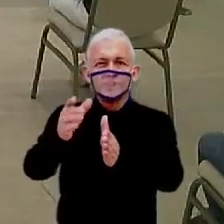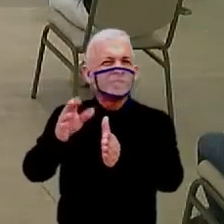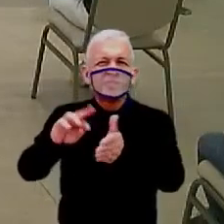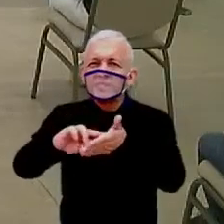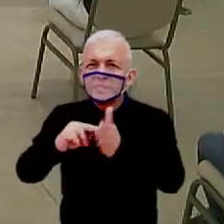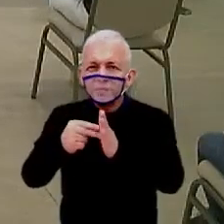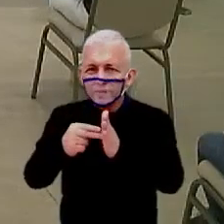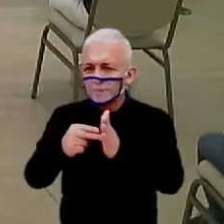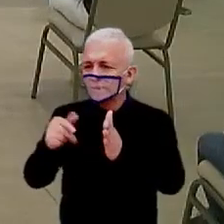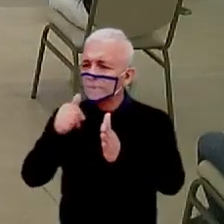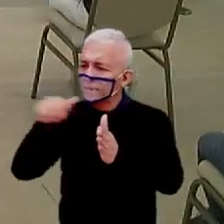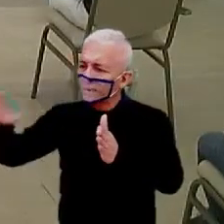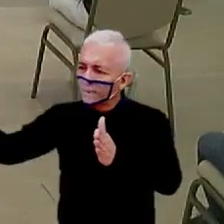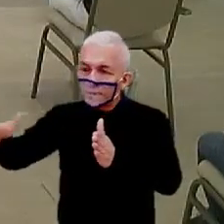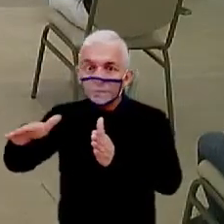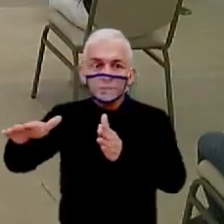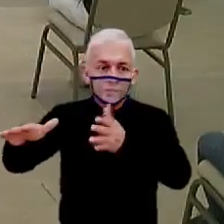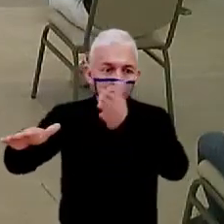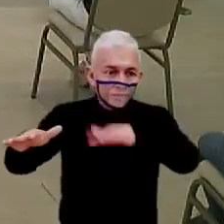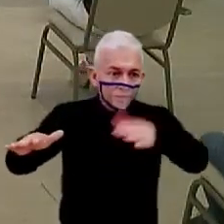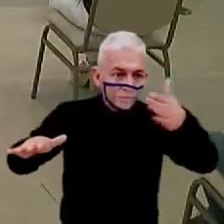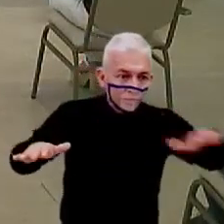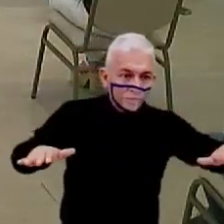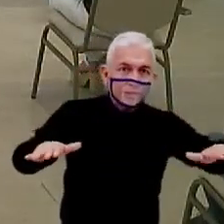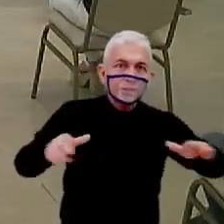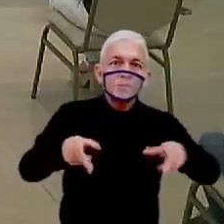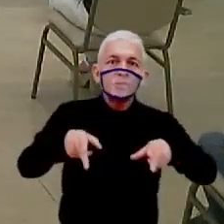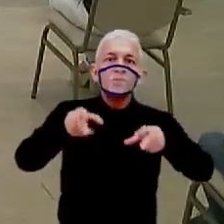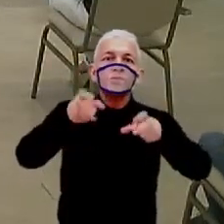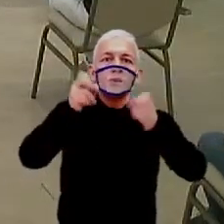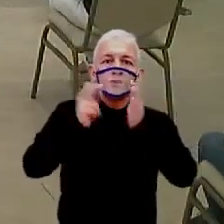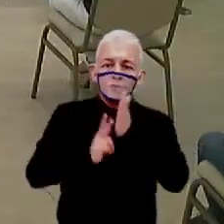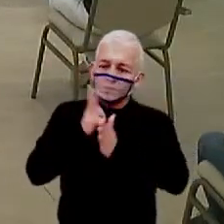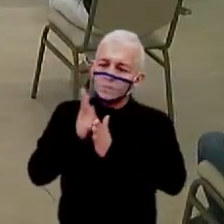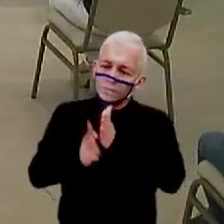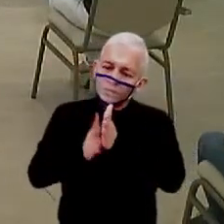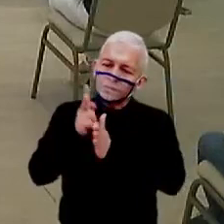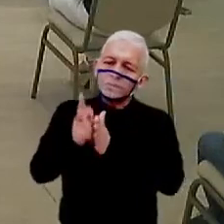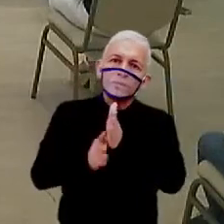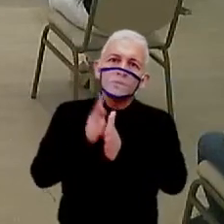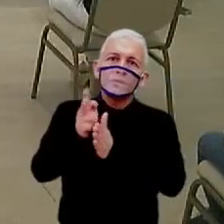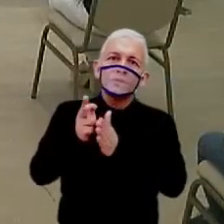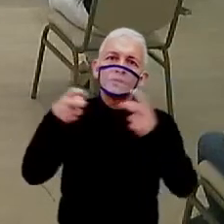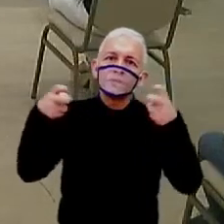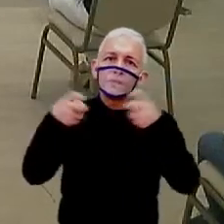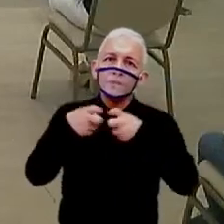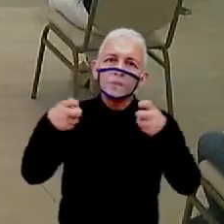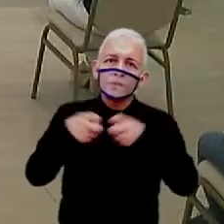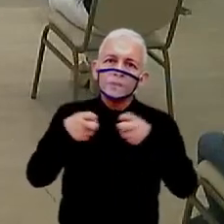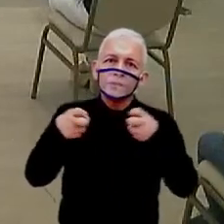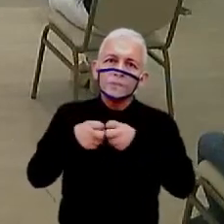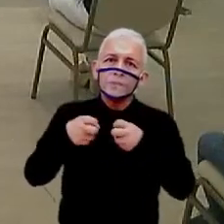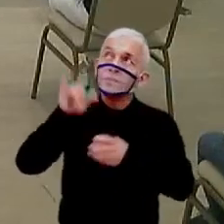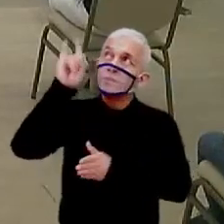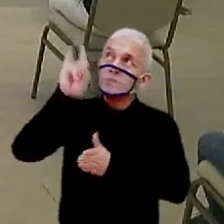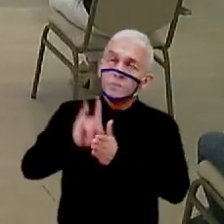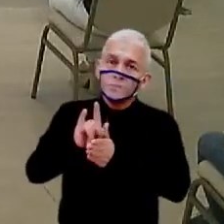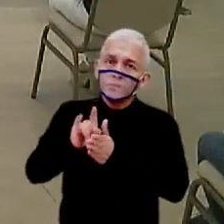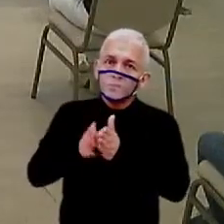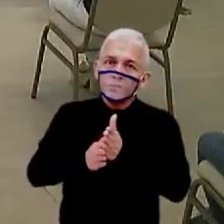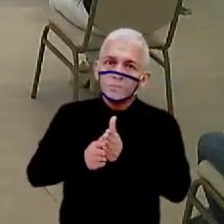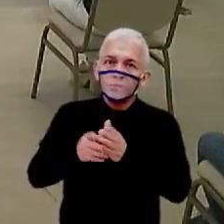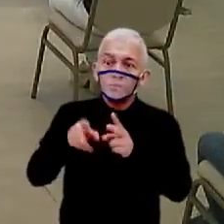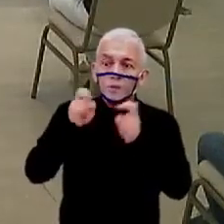de Puerto Mocho, que tendrá un nuevo tren turístico, eléctrico, de energías renovables y, por supuesto, la recuperación de la